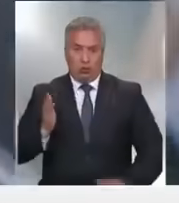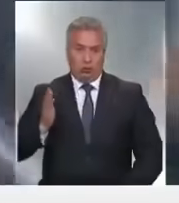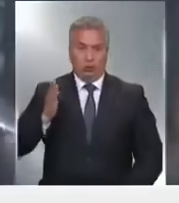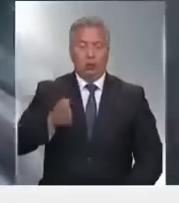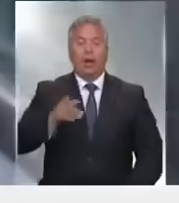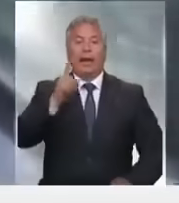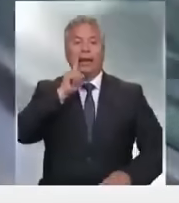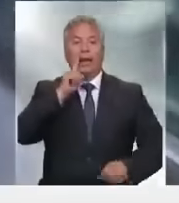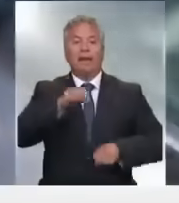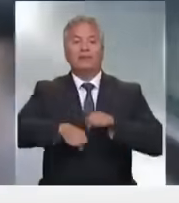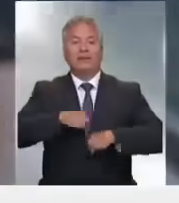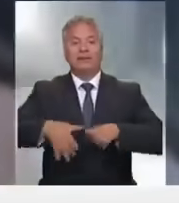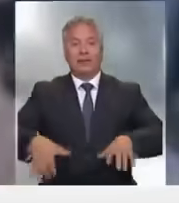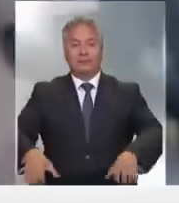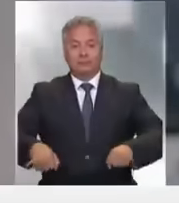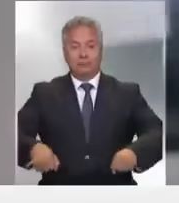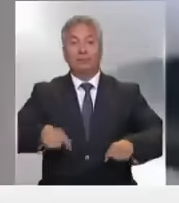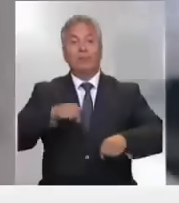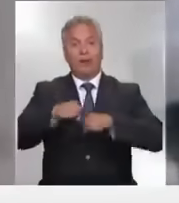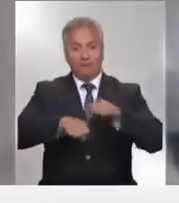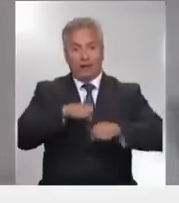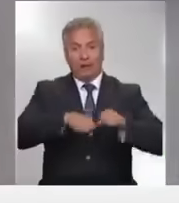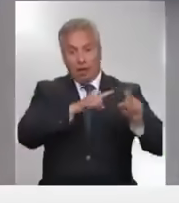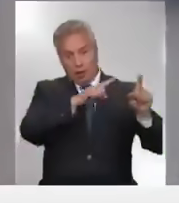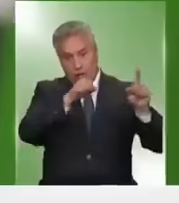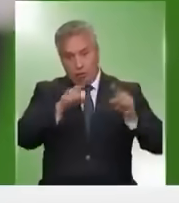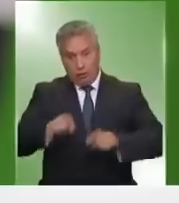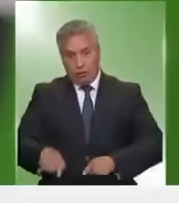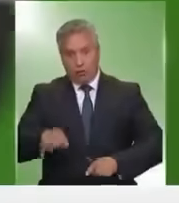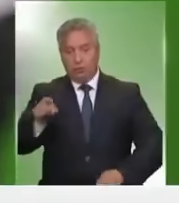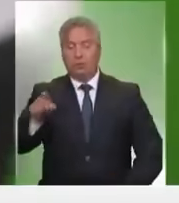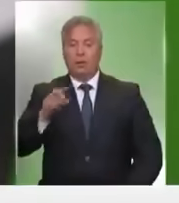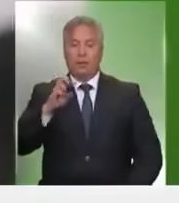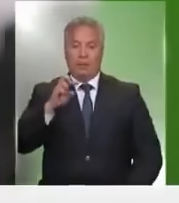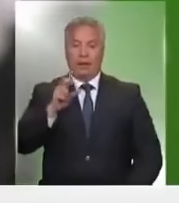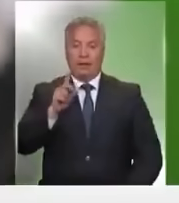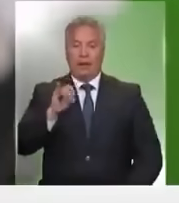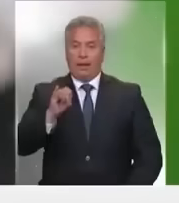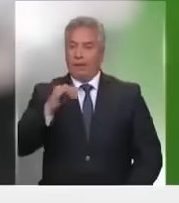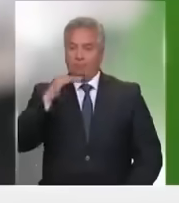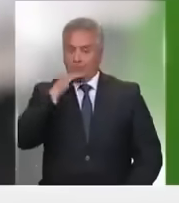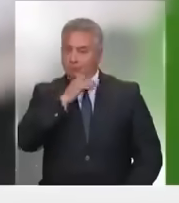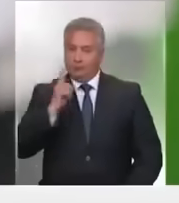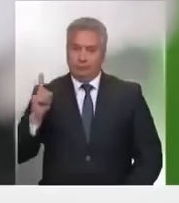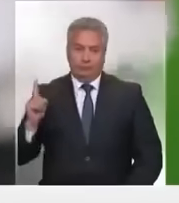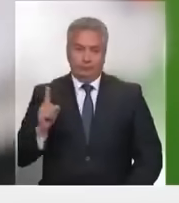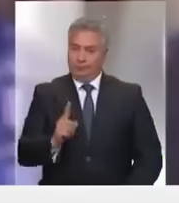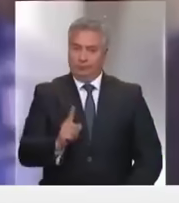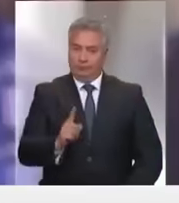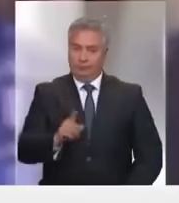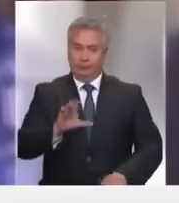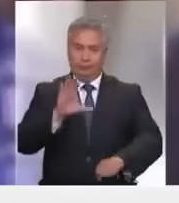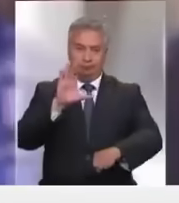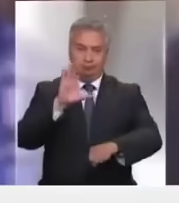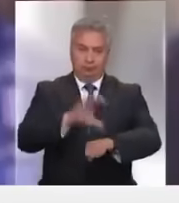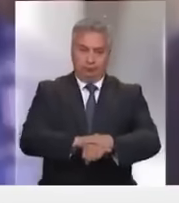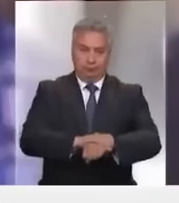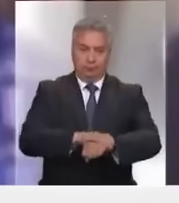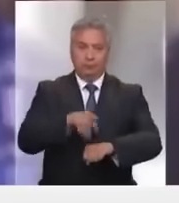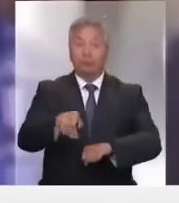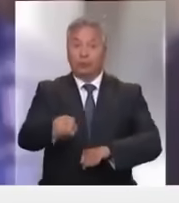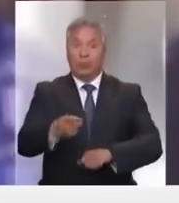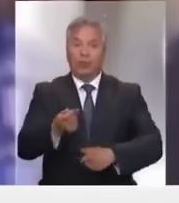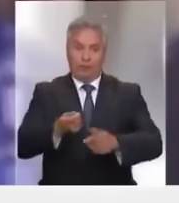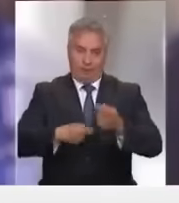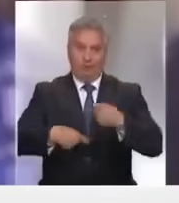bicicleta. Bajan con la bicicleta y ahí se acerca la PDI. Y ahí los toman detenidos por vender cosas robadas.